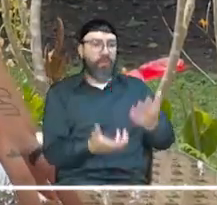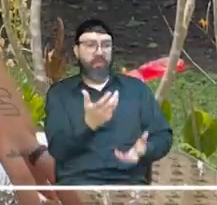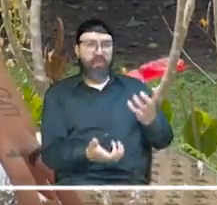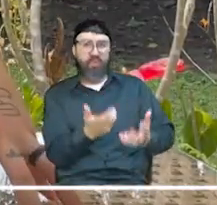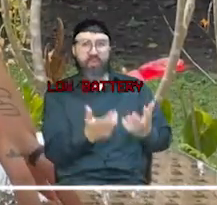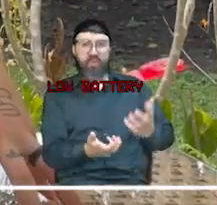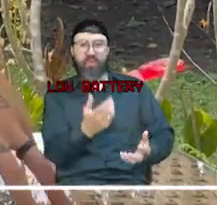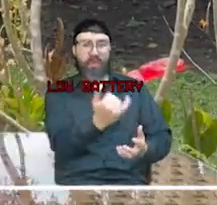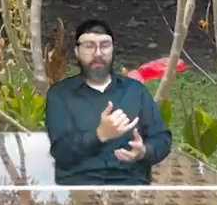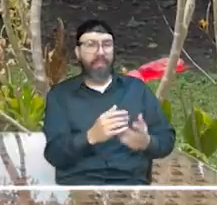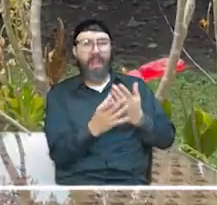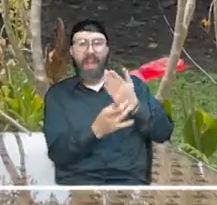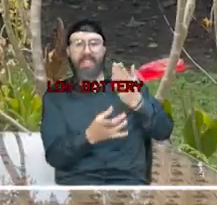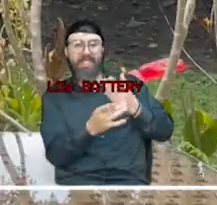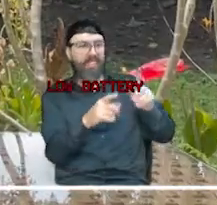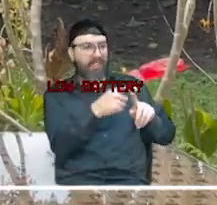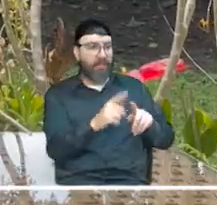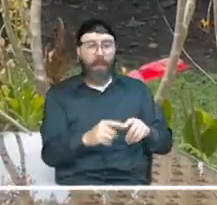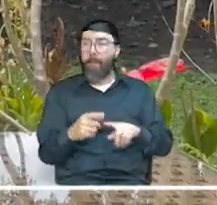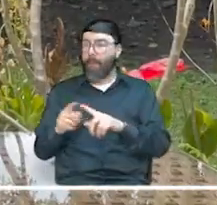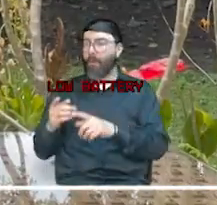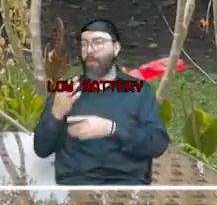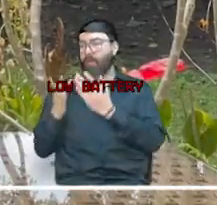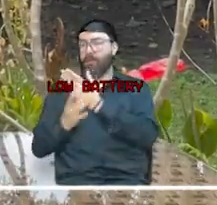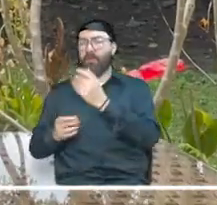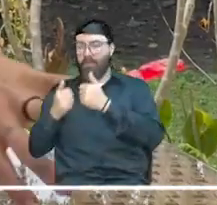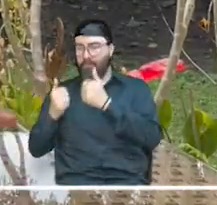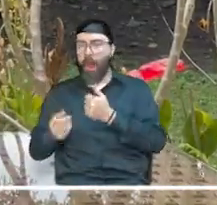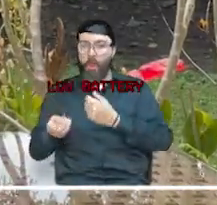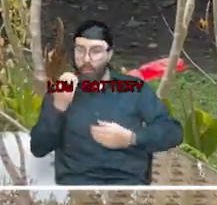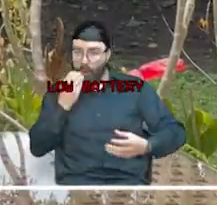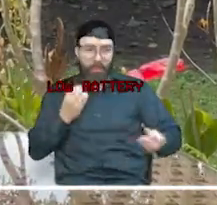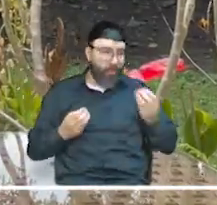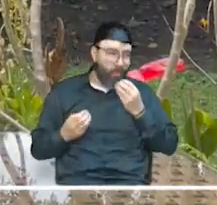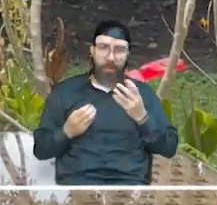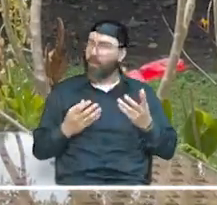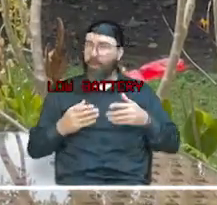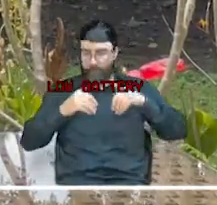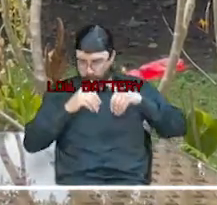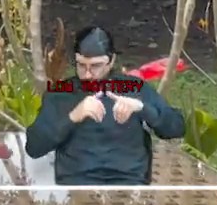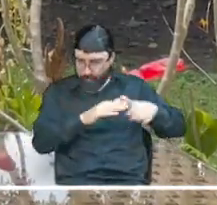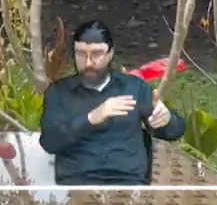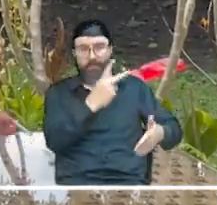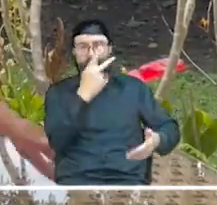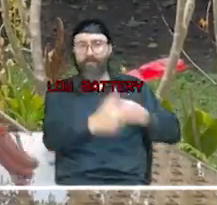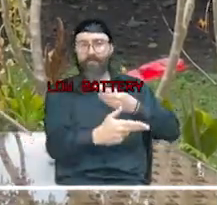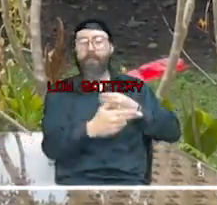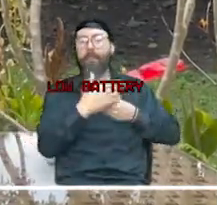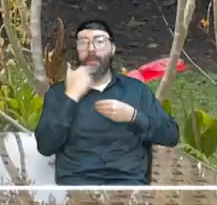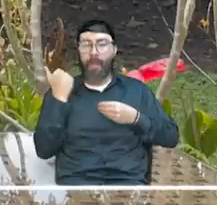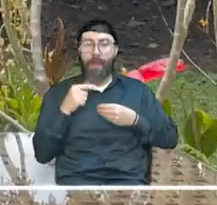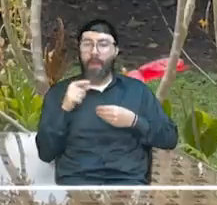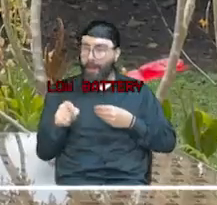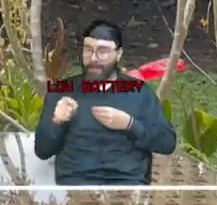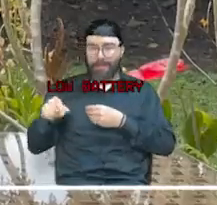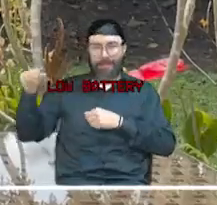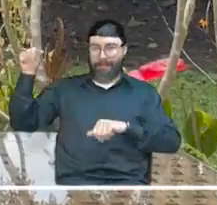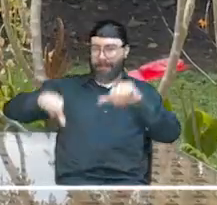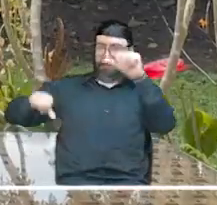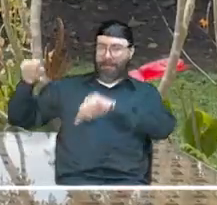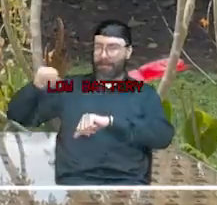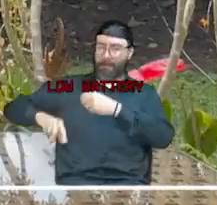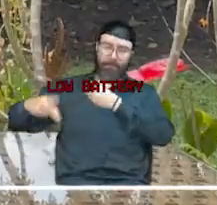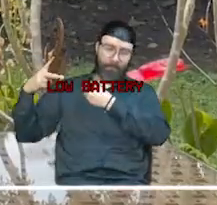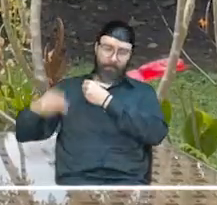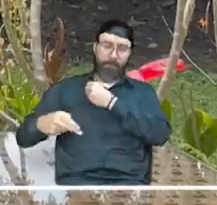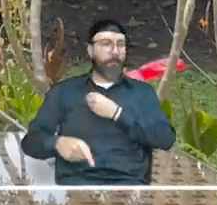además consumir las grasas sanas que hemos mencionado. Reemplazamos las grasas que nos hacen daño con las grasas